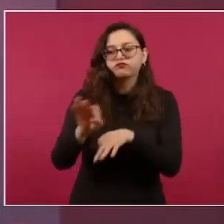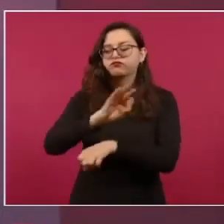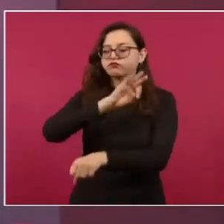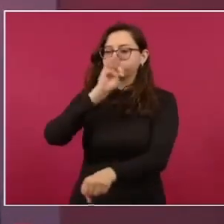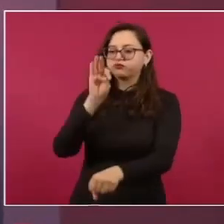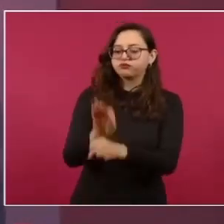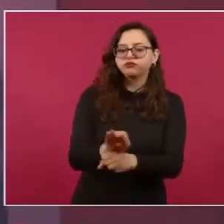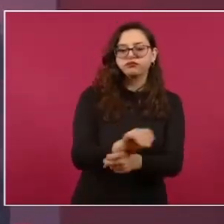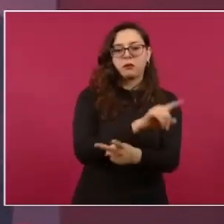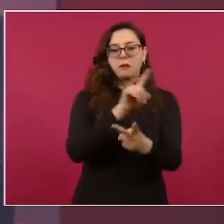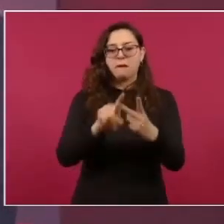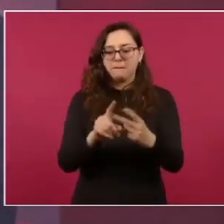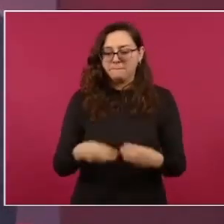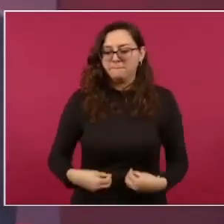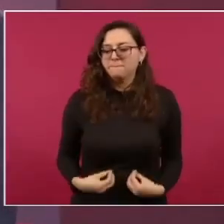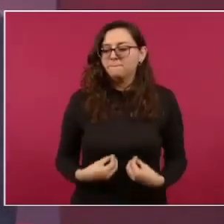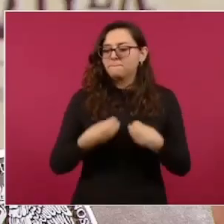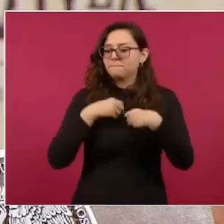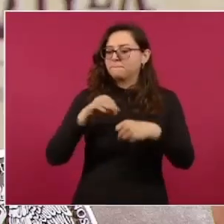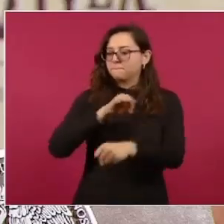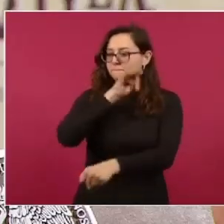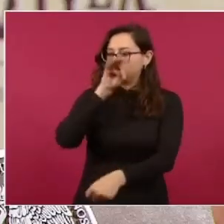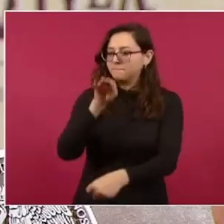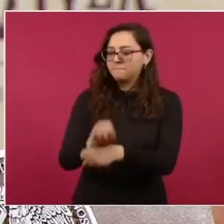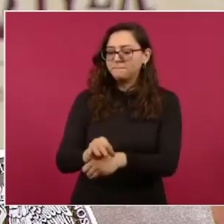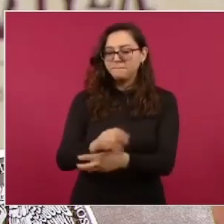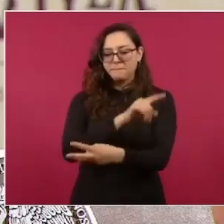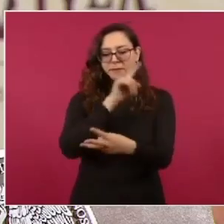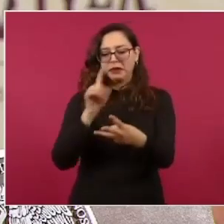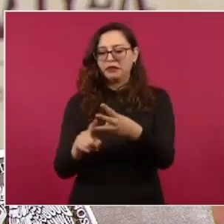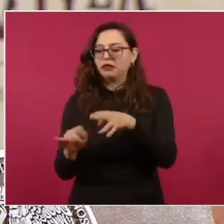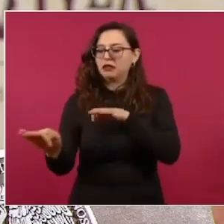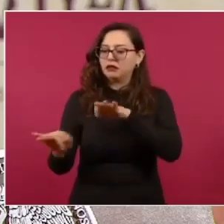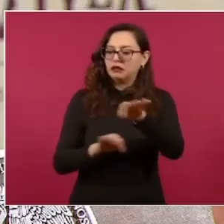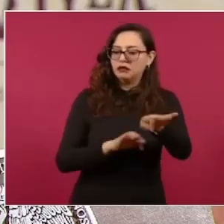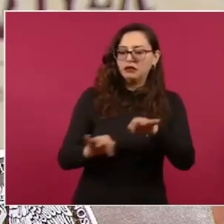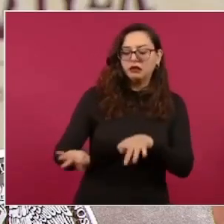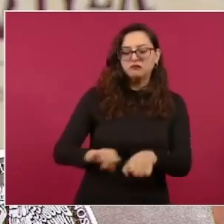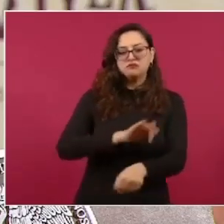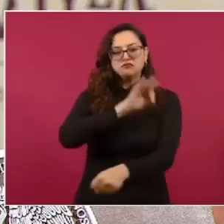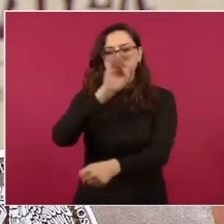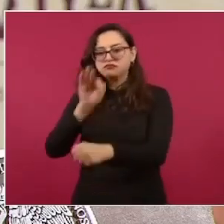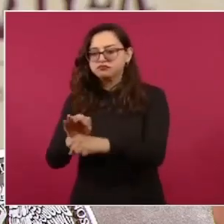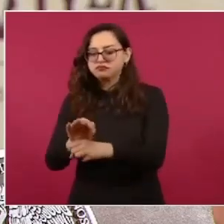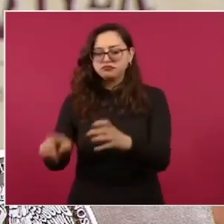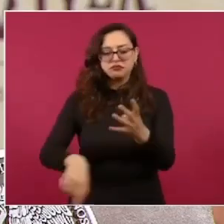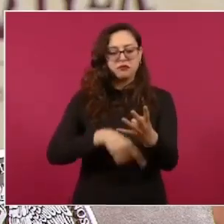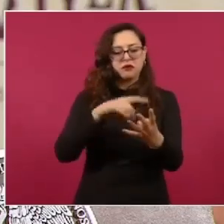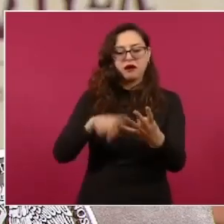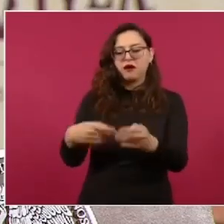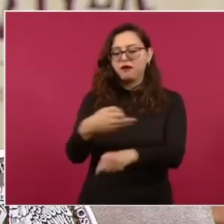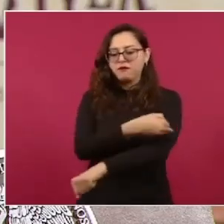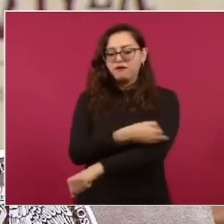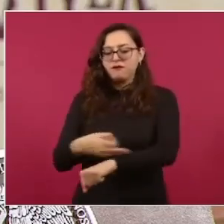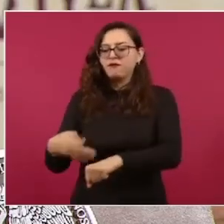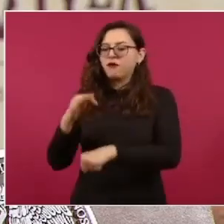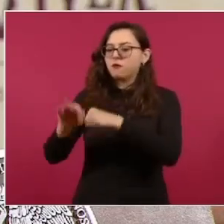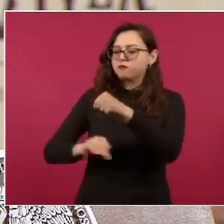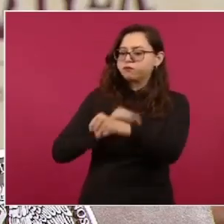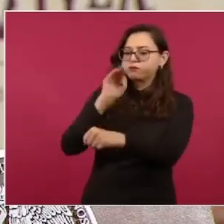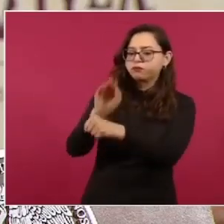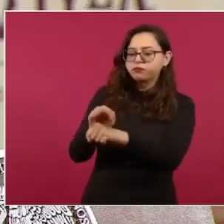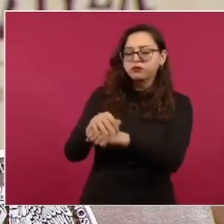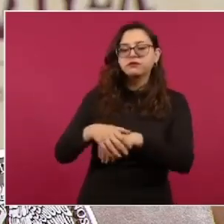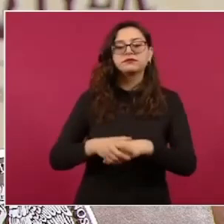capacidad productiva y la tranquilidad de su familia. Asimismo, representa el arduo